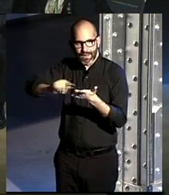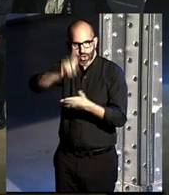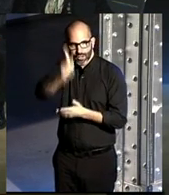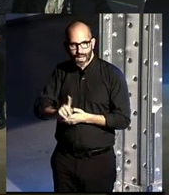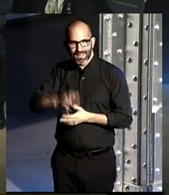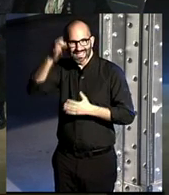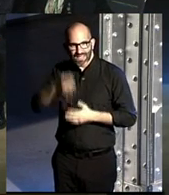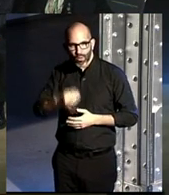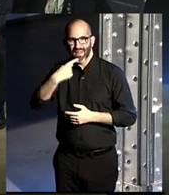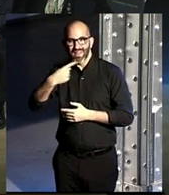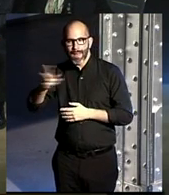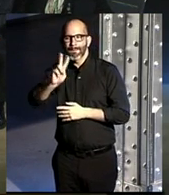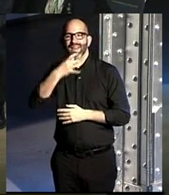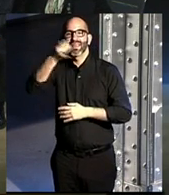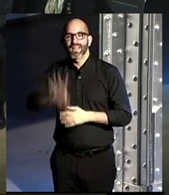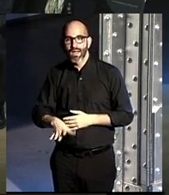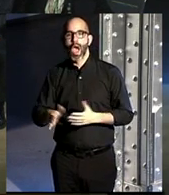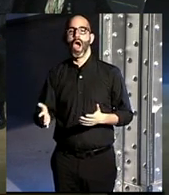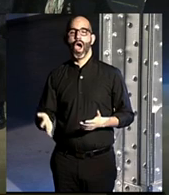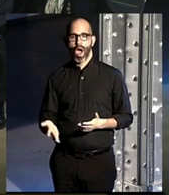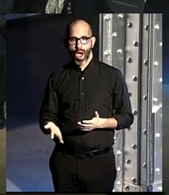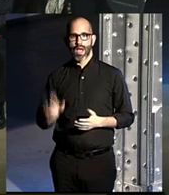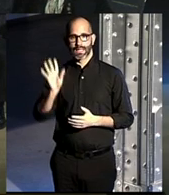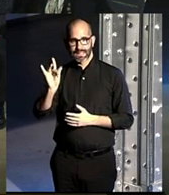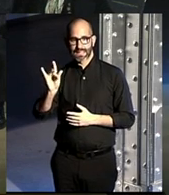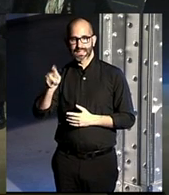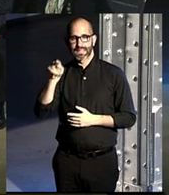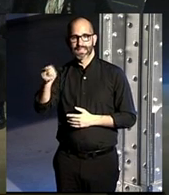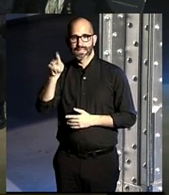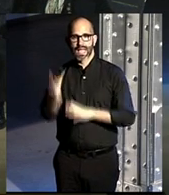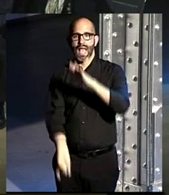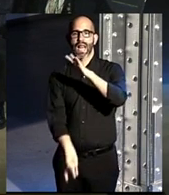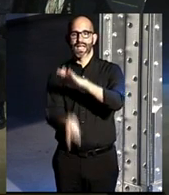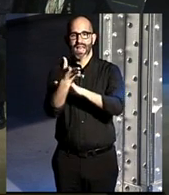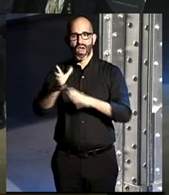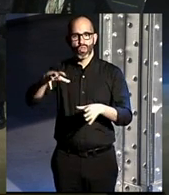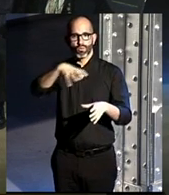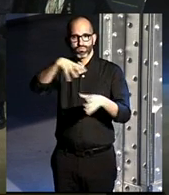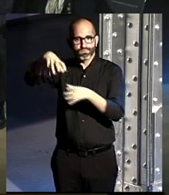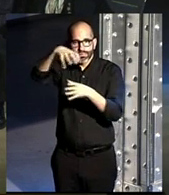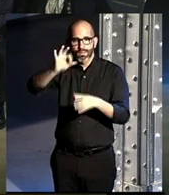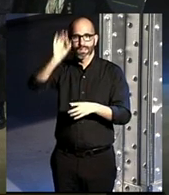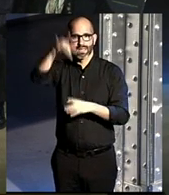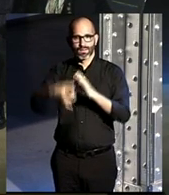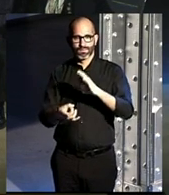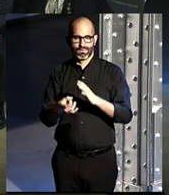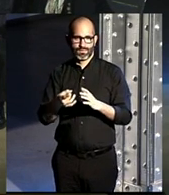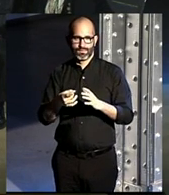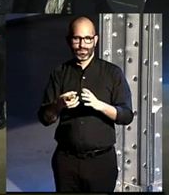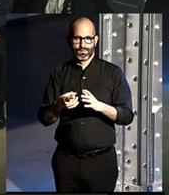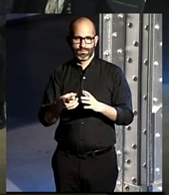el autor del Nautilus, del viaje a la luna. Es decir, que todo el